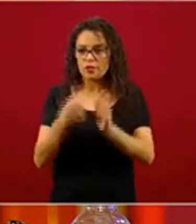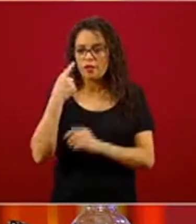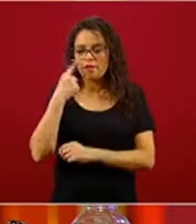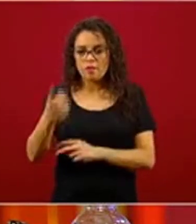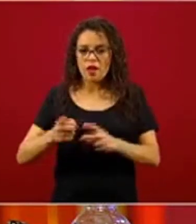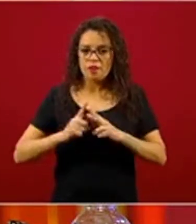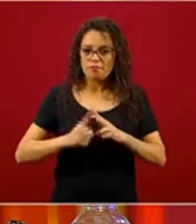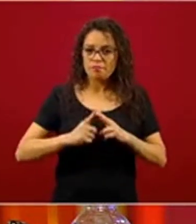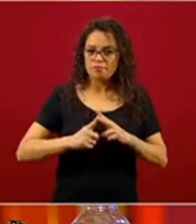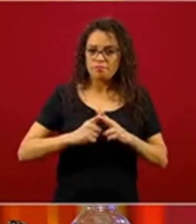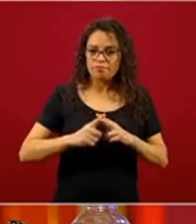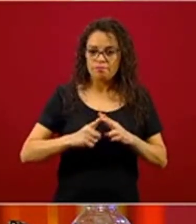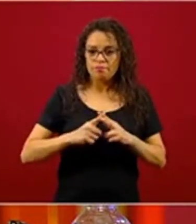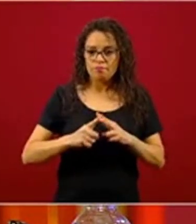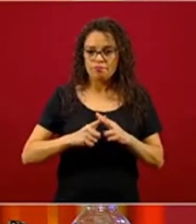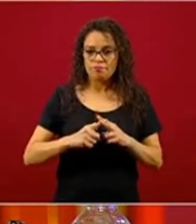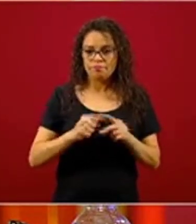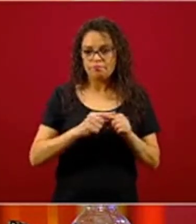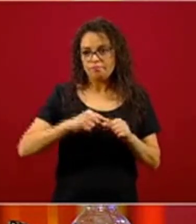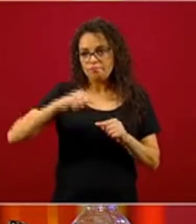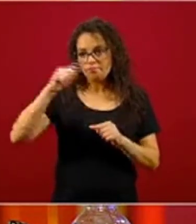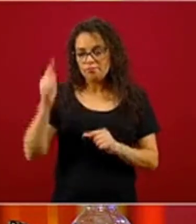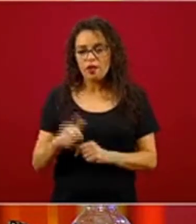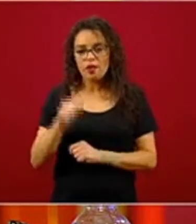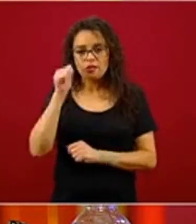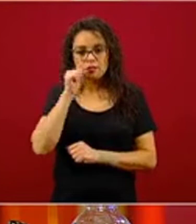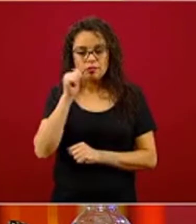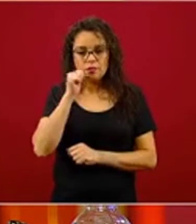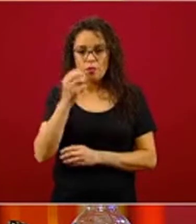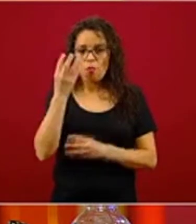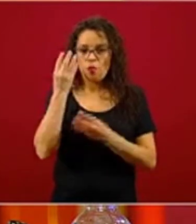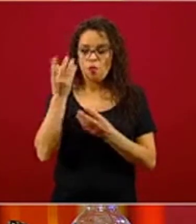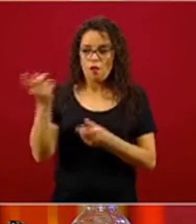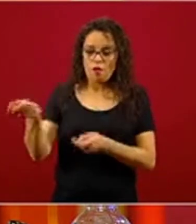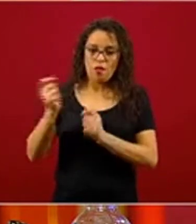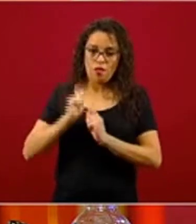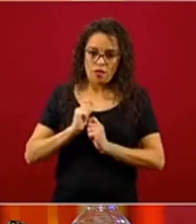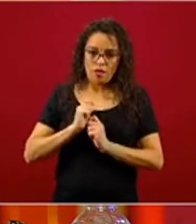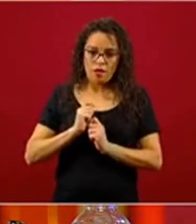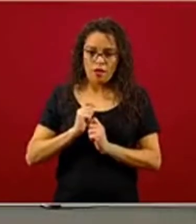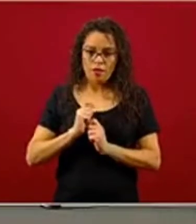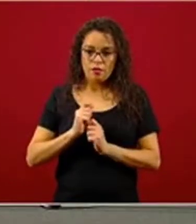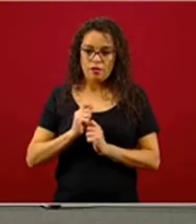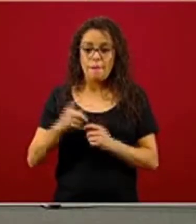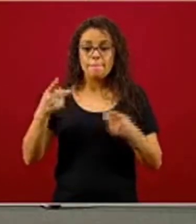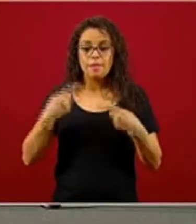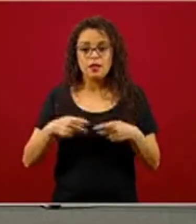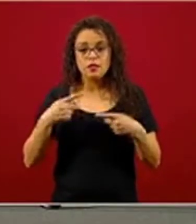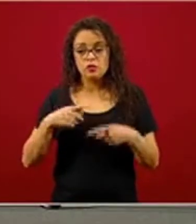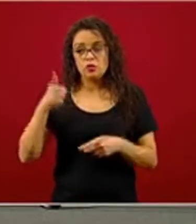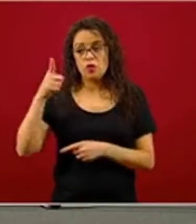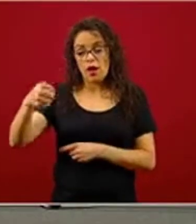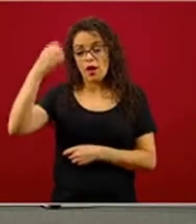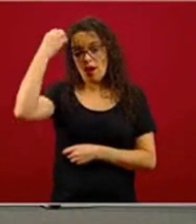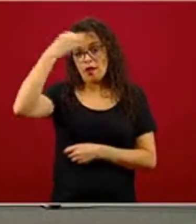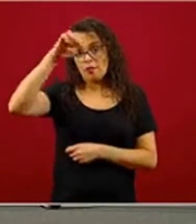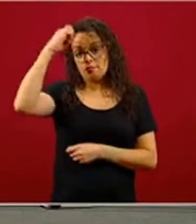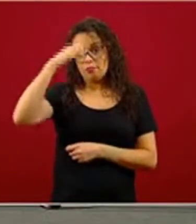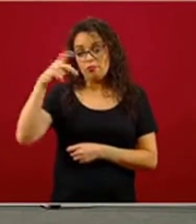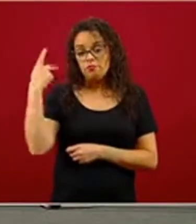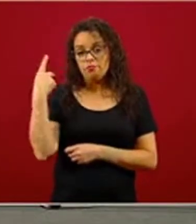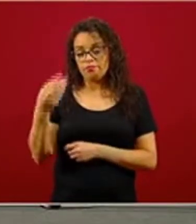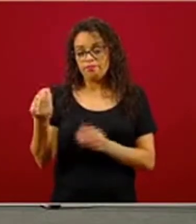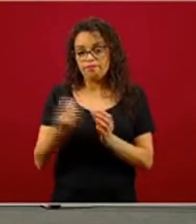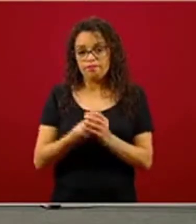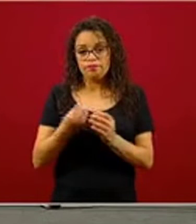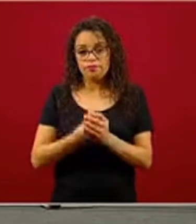matemáticas que nos elaboran, y siempre les agradecemos a las personas expertas en el campo académico de las